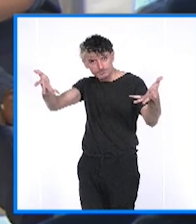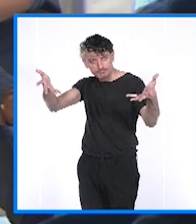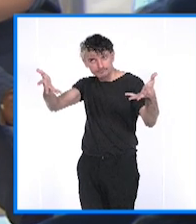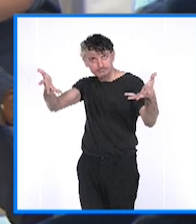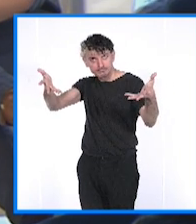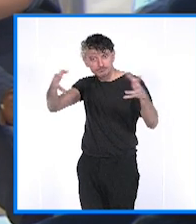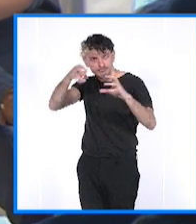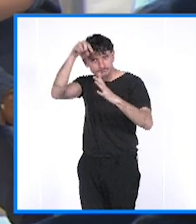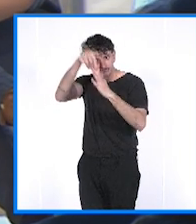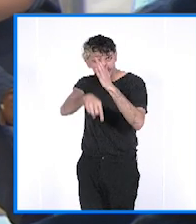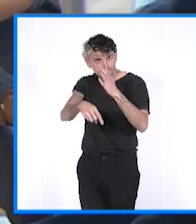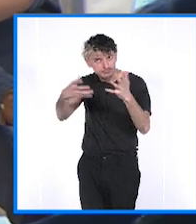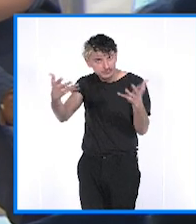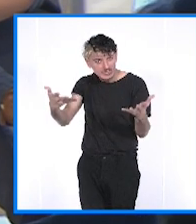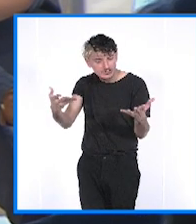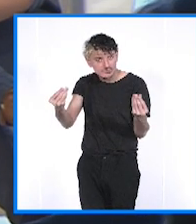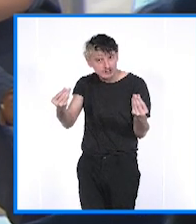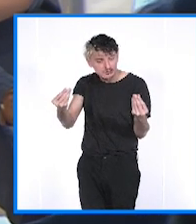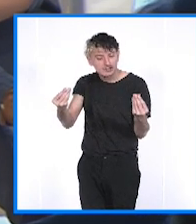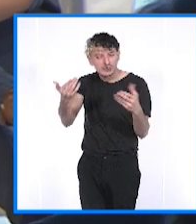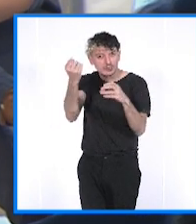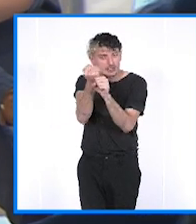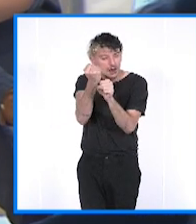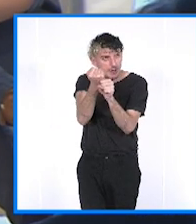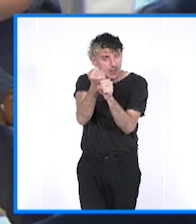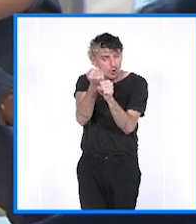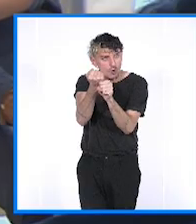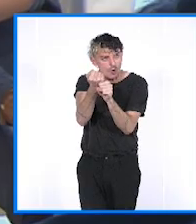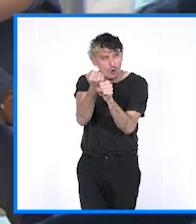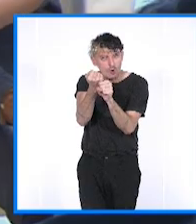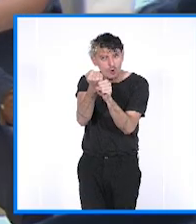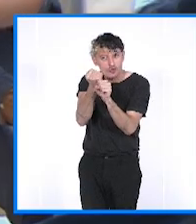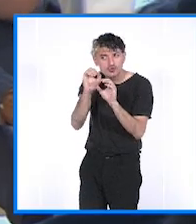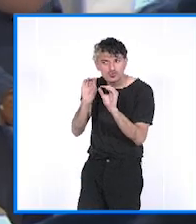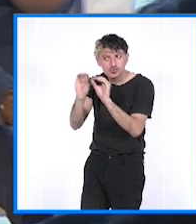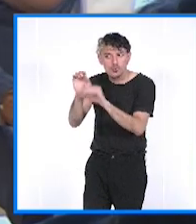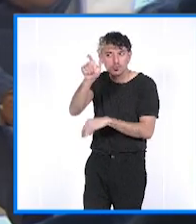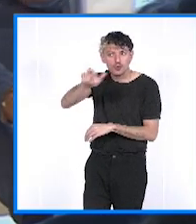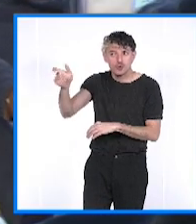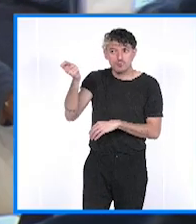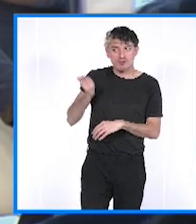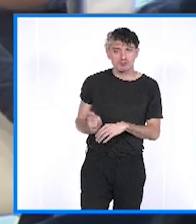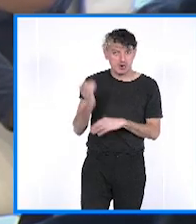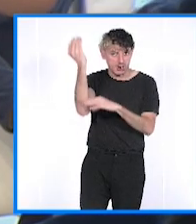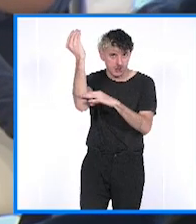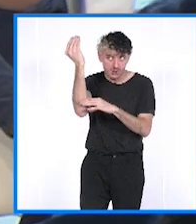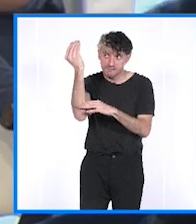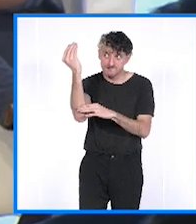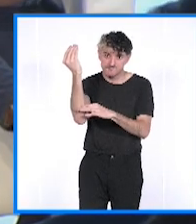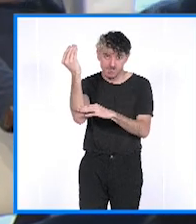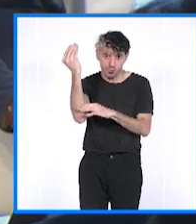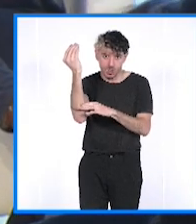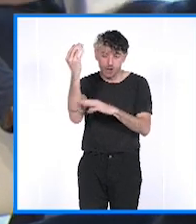hecho de alguna manera el el trabajo de de los conectores en la la experimentación en la figura del